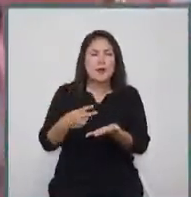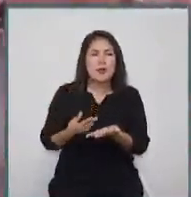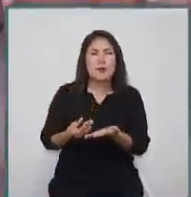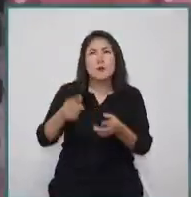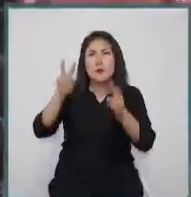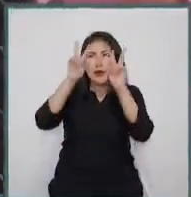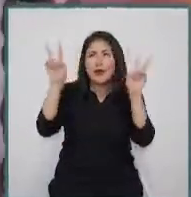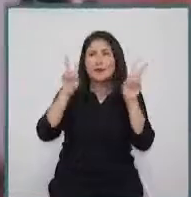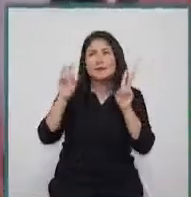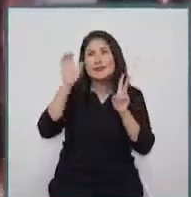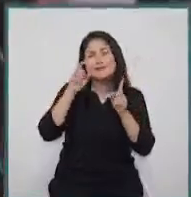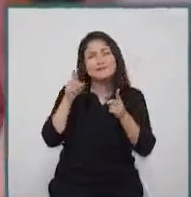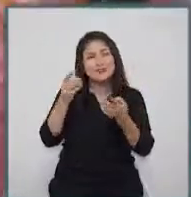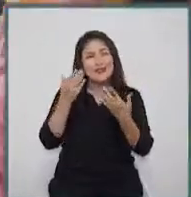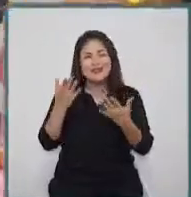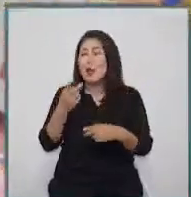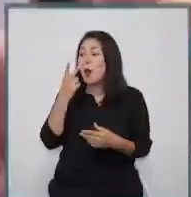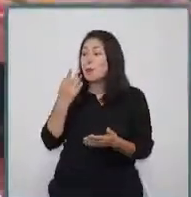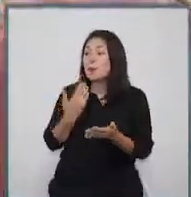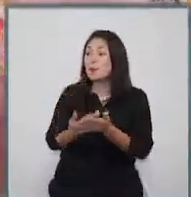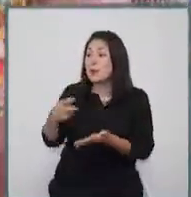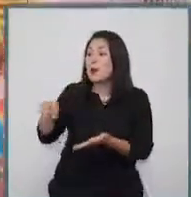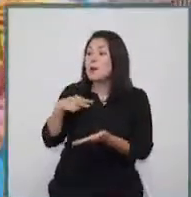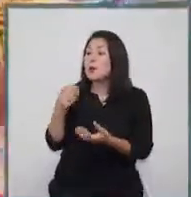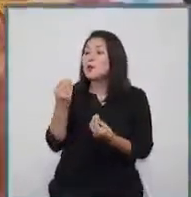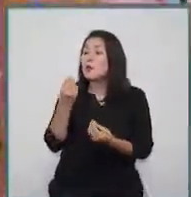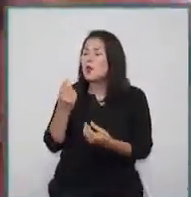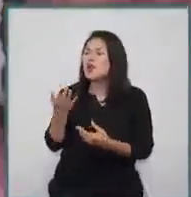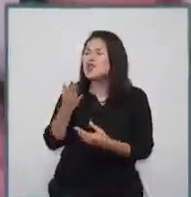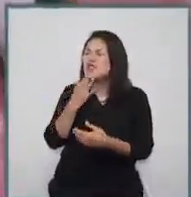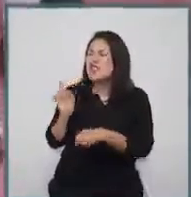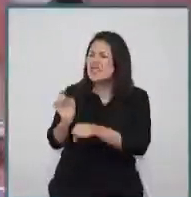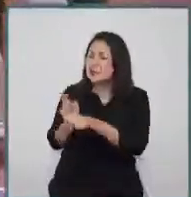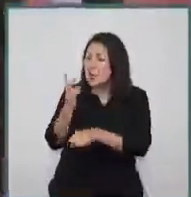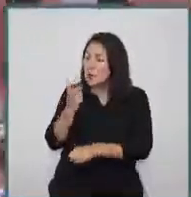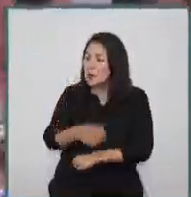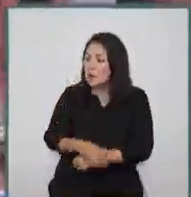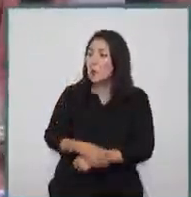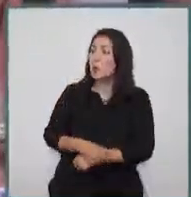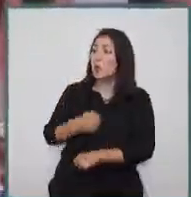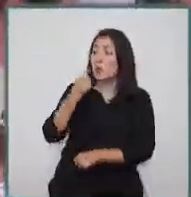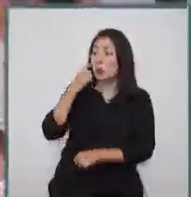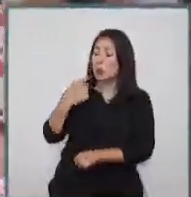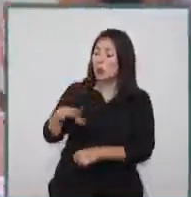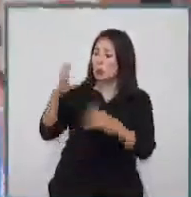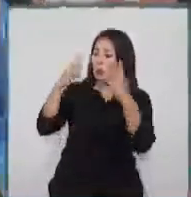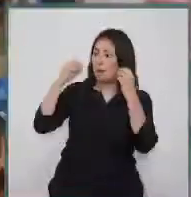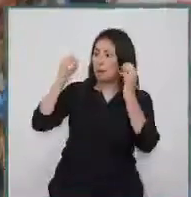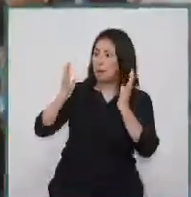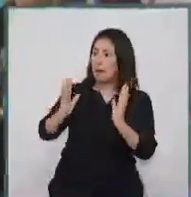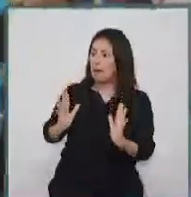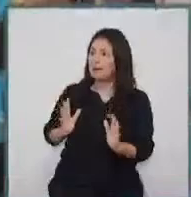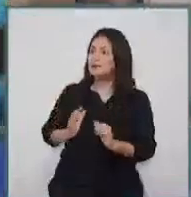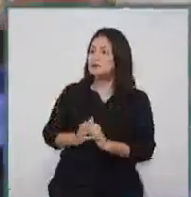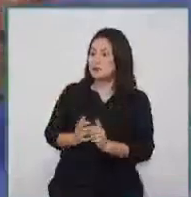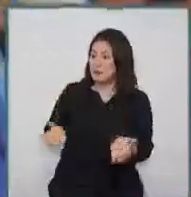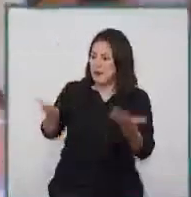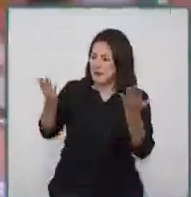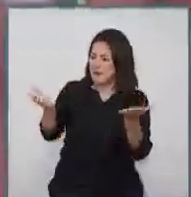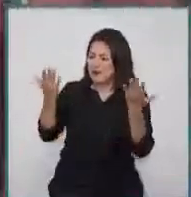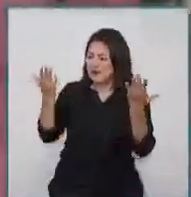bailar por la Candelaria. Dame unos pasitos para ver cómo te ha enseñado. ¡Asu, qué maestro!